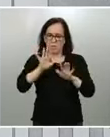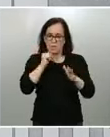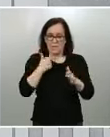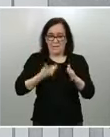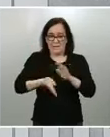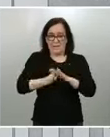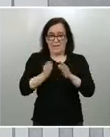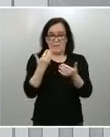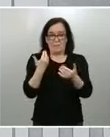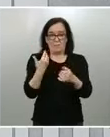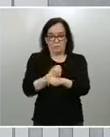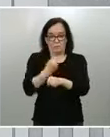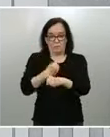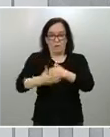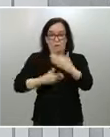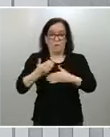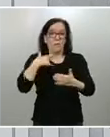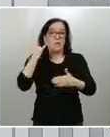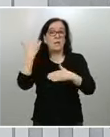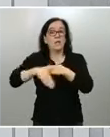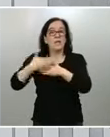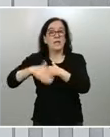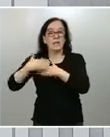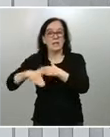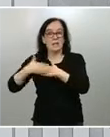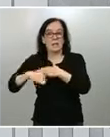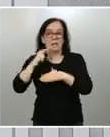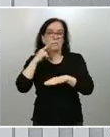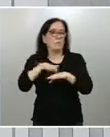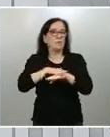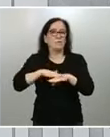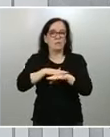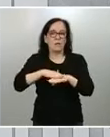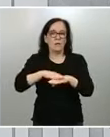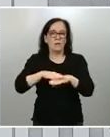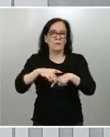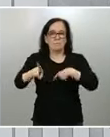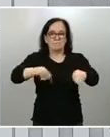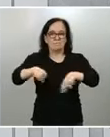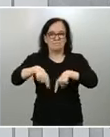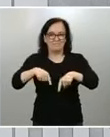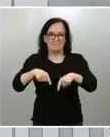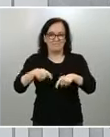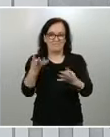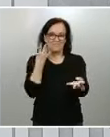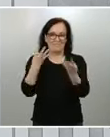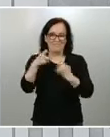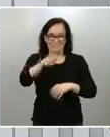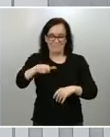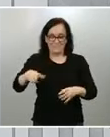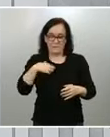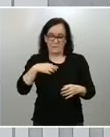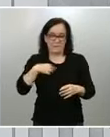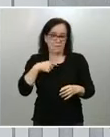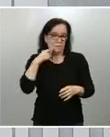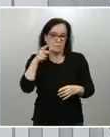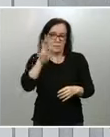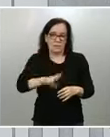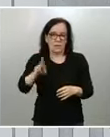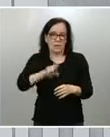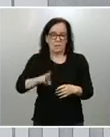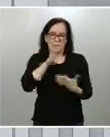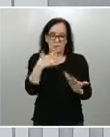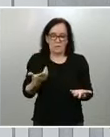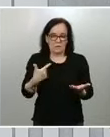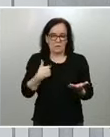requiere de la limitación una libertad fundamental cuál es la libre circulación insisto este es el punto de vista que yo quiero expresar con toda la claridad y